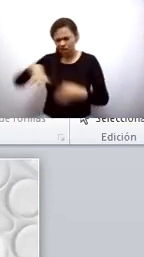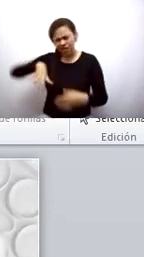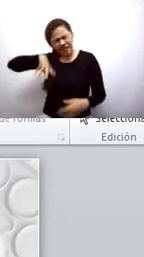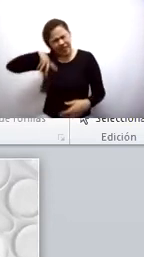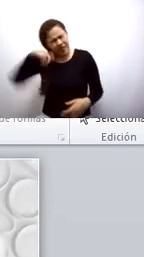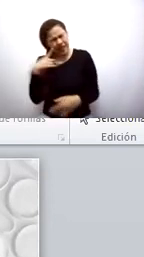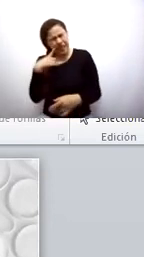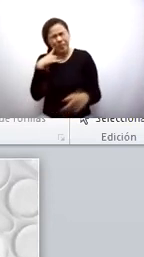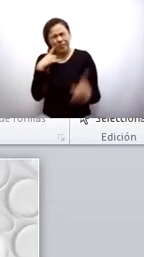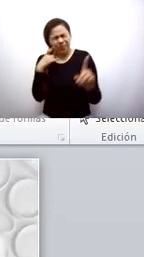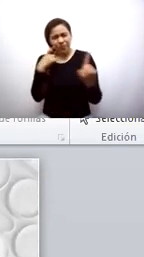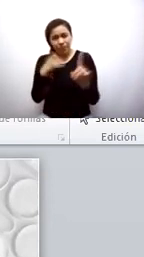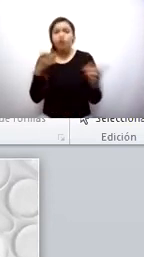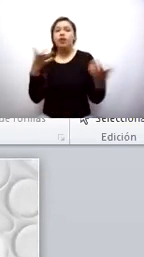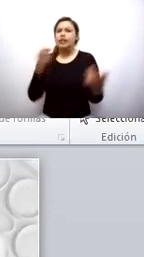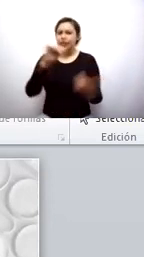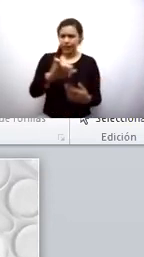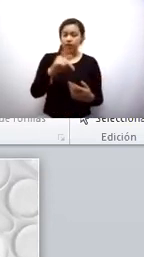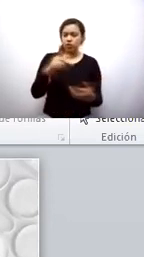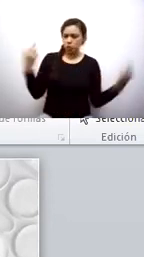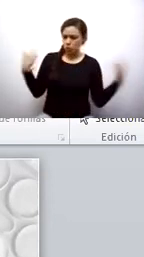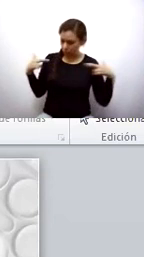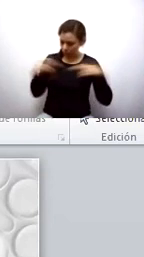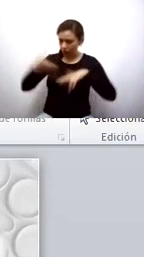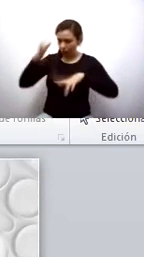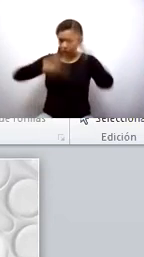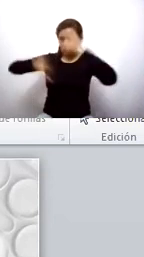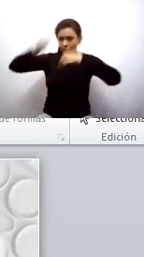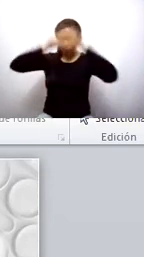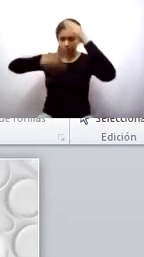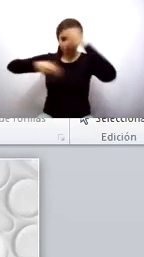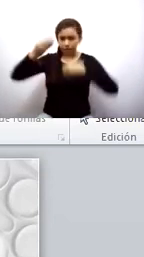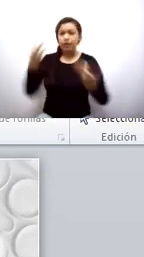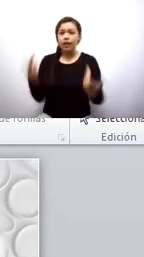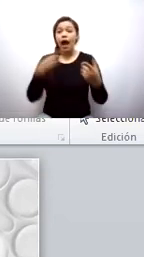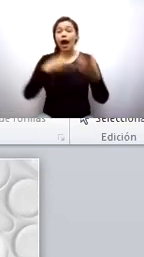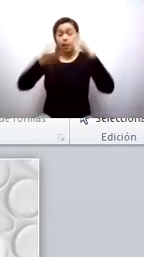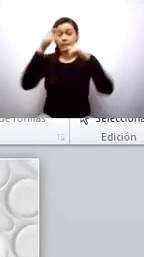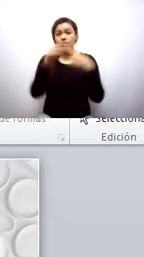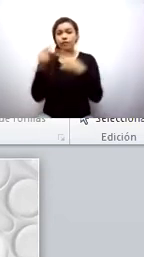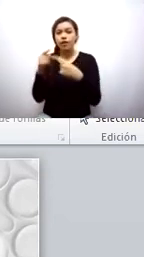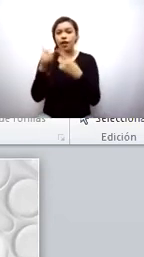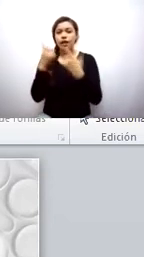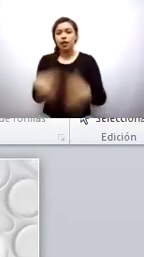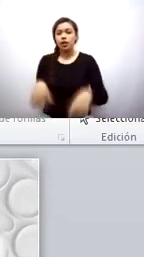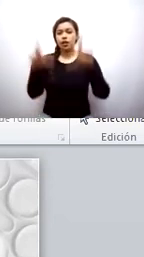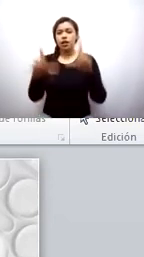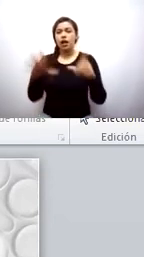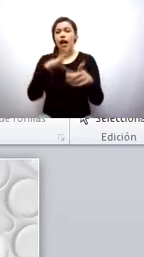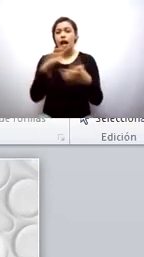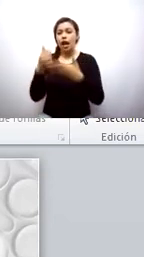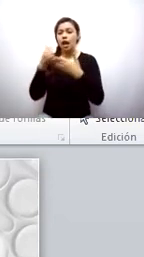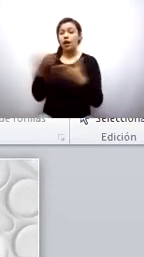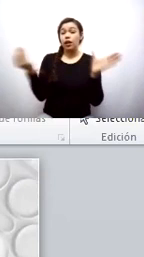haciendo, que los maestros han aprendido y que hemos tenido que aprender que usar diferentes plataformas que te ayuden a hacer una clase más